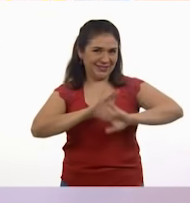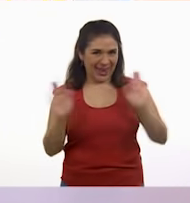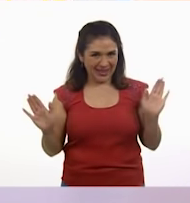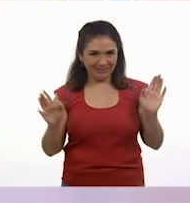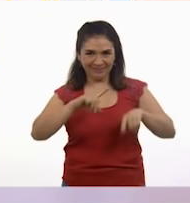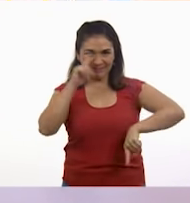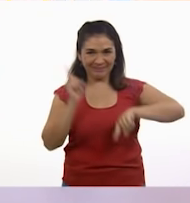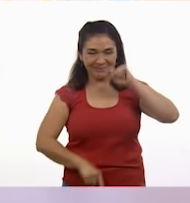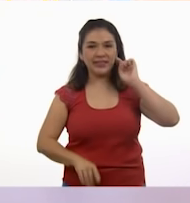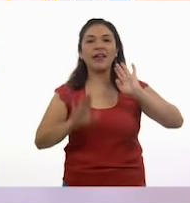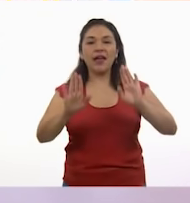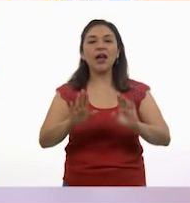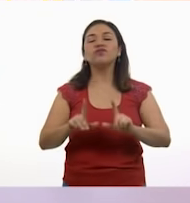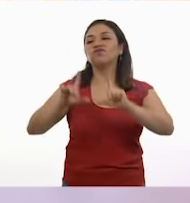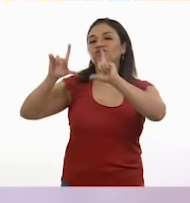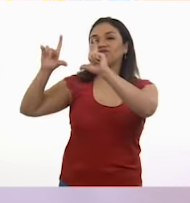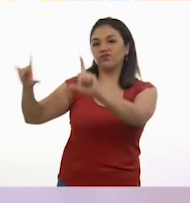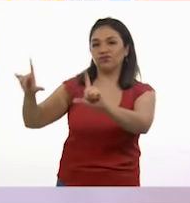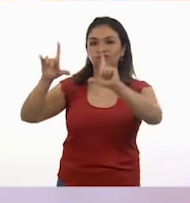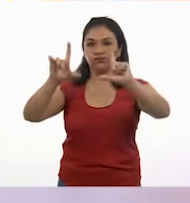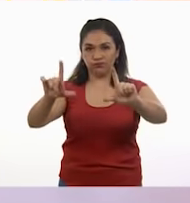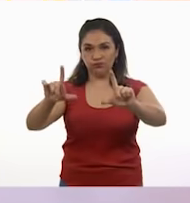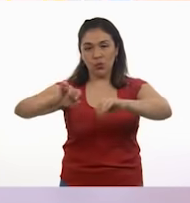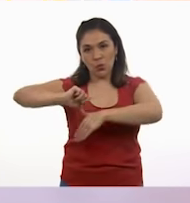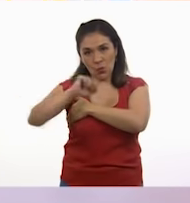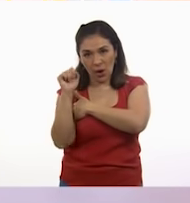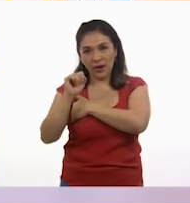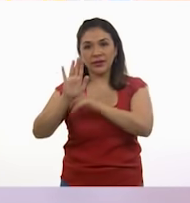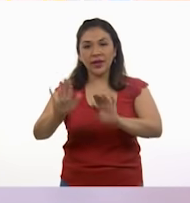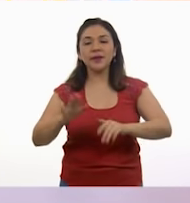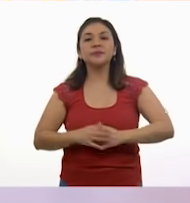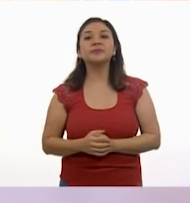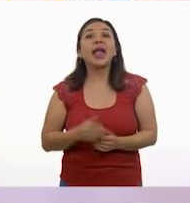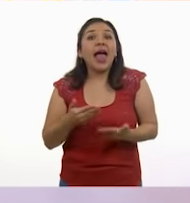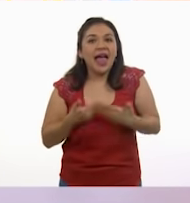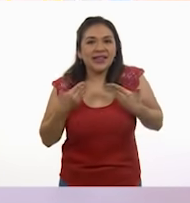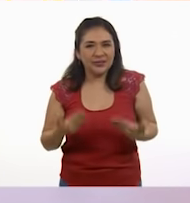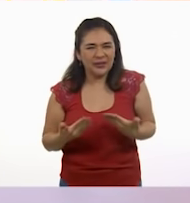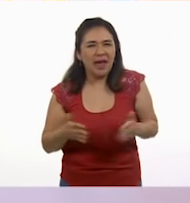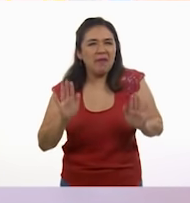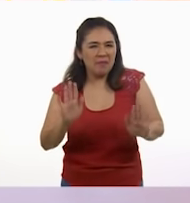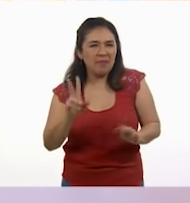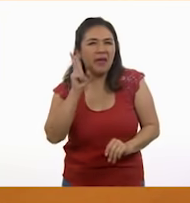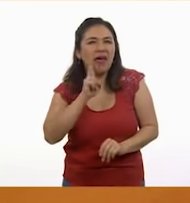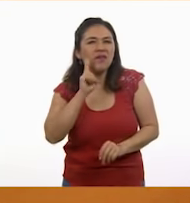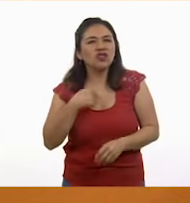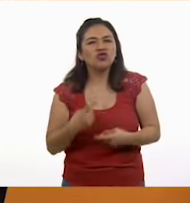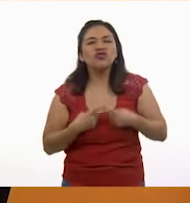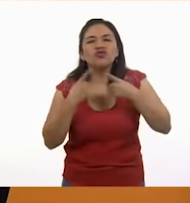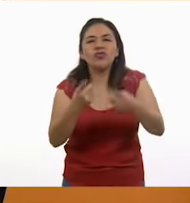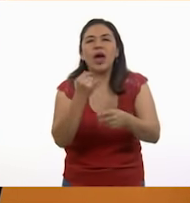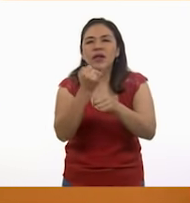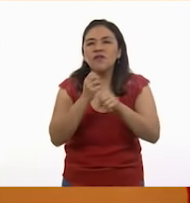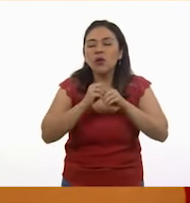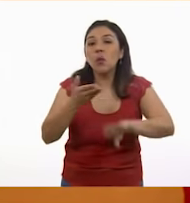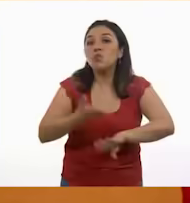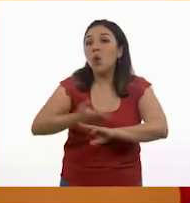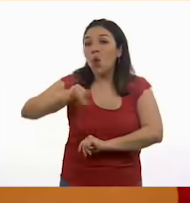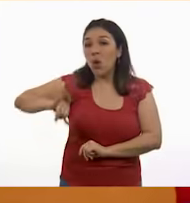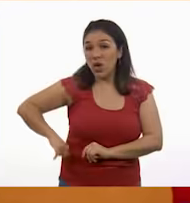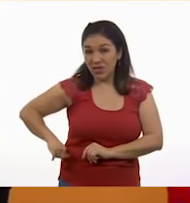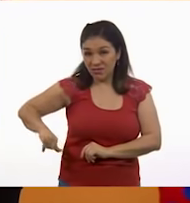sin máscara de jabón nuestra máscara y ahora vamos a algunos datos muy interesantes